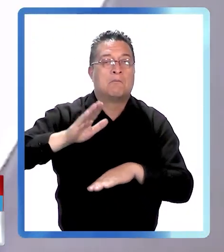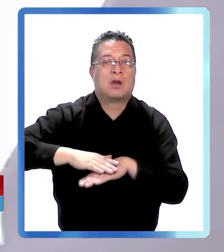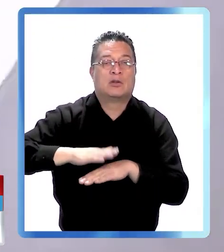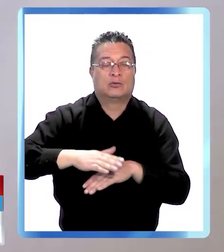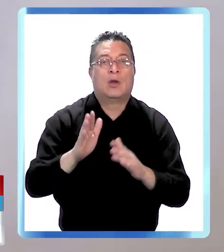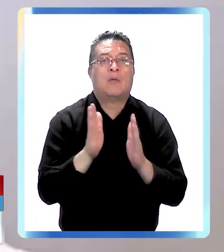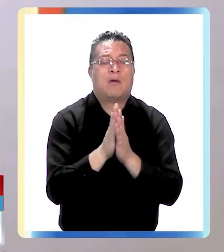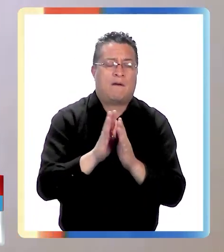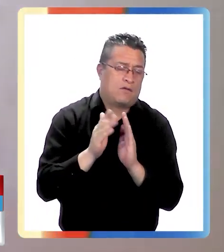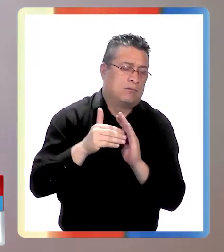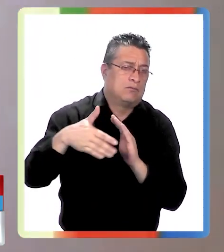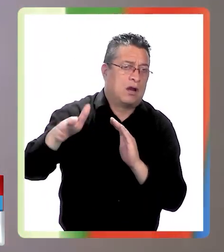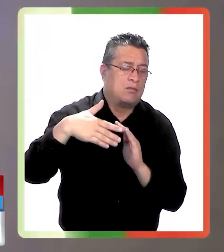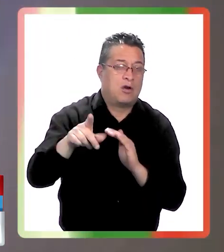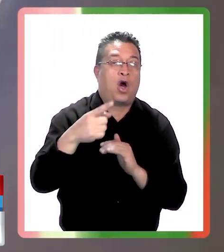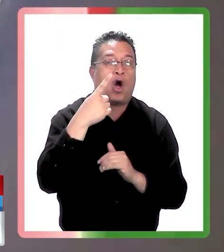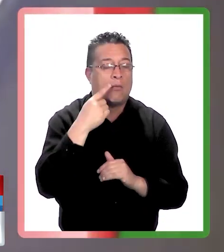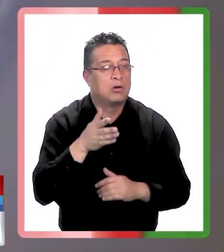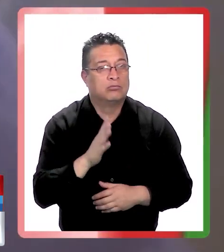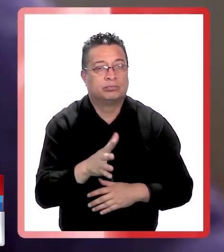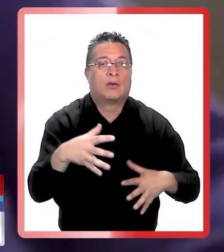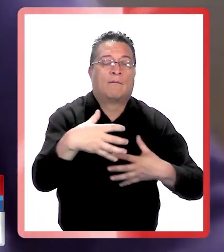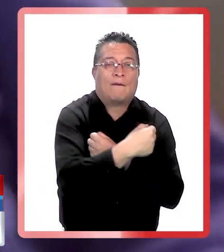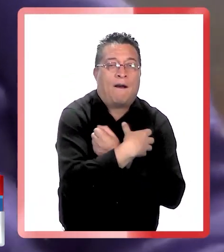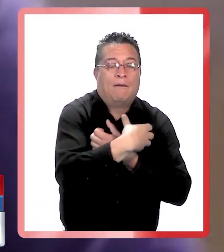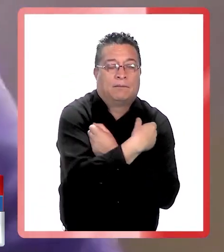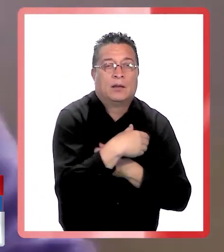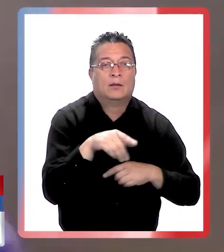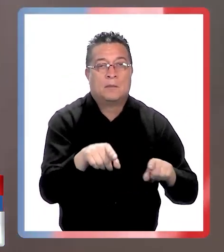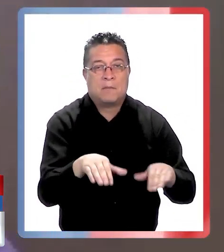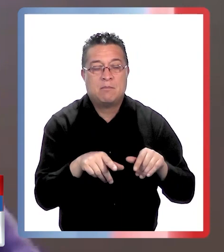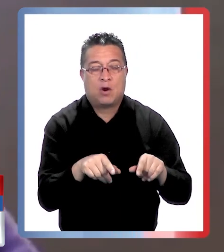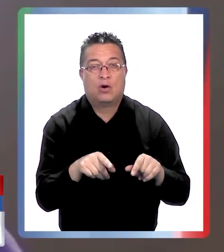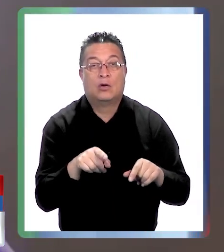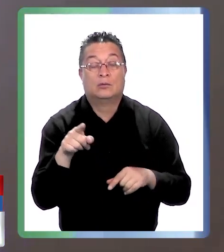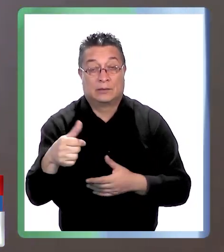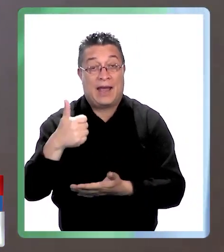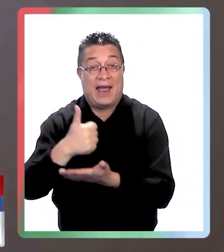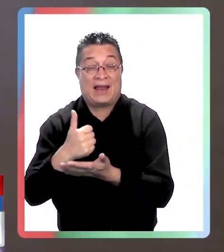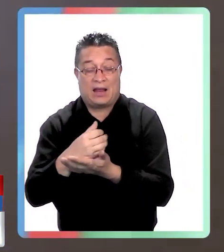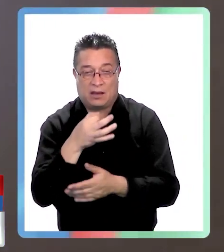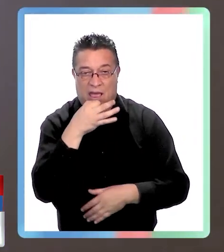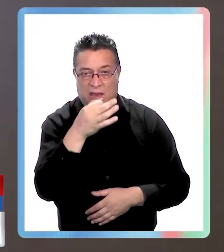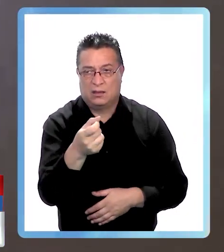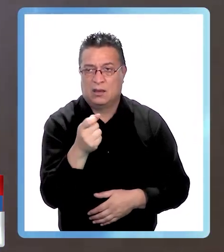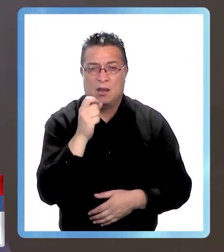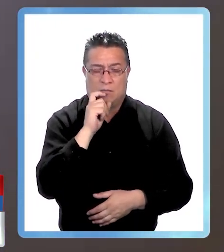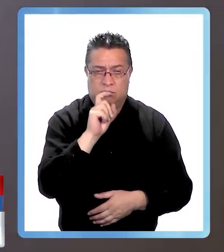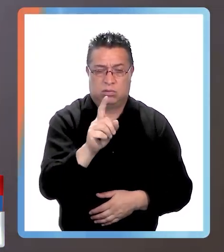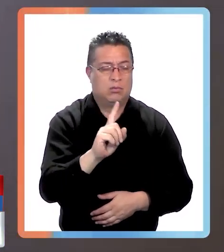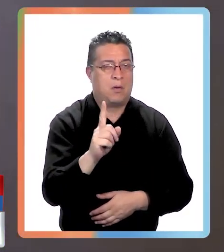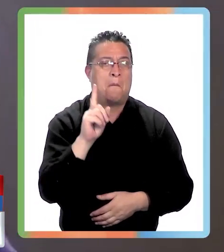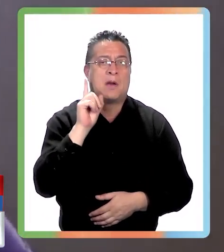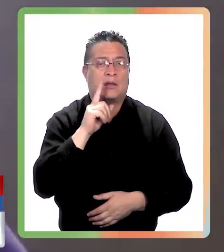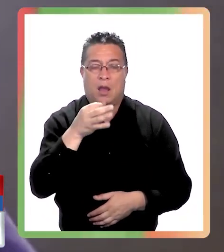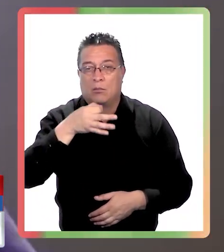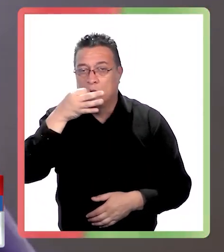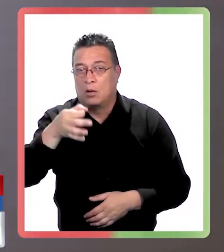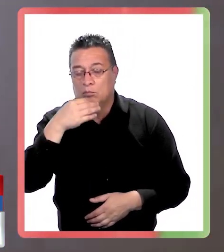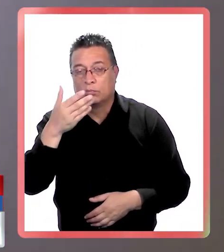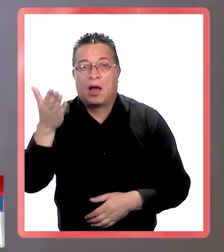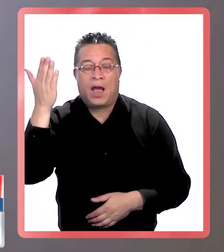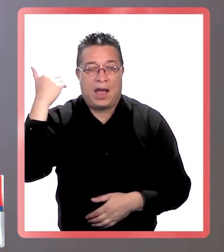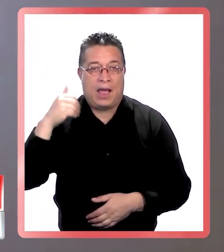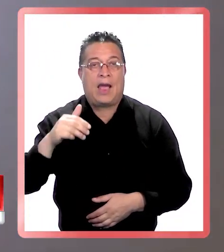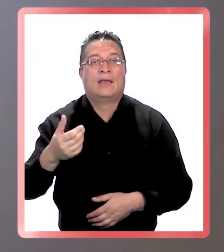Ella le pide que se retire y él continúa abrazándola. Por su parte, Quintana negó las acusaciones cuando declaró ante